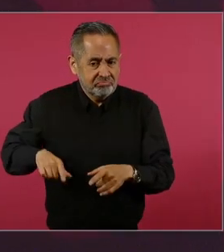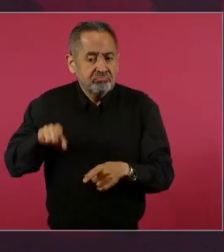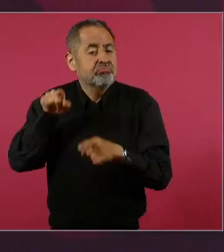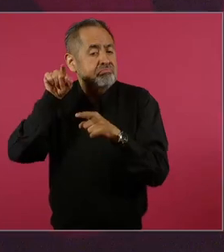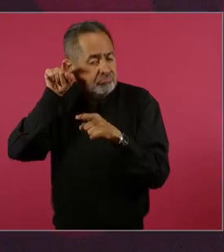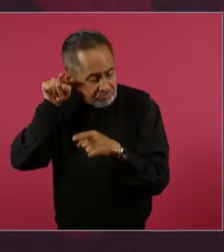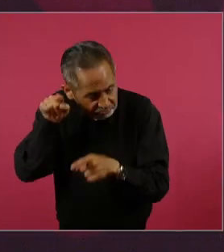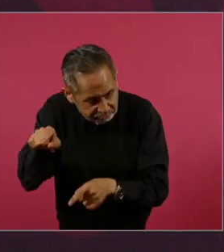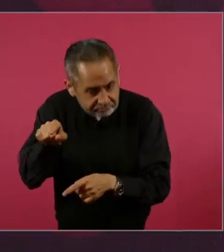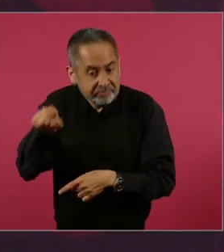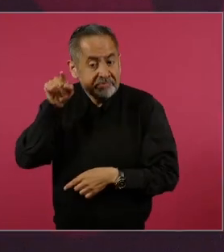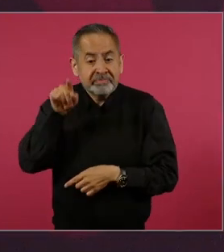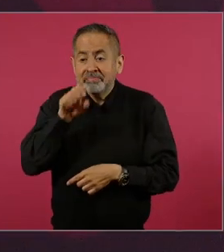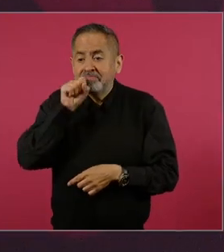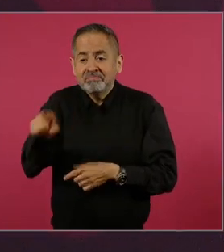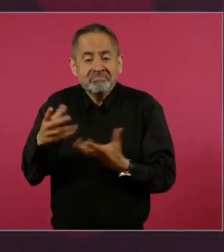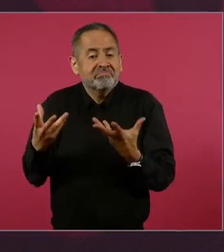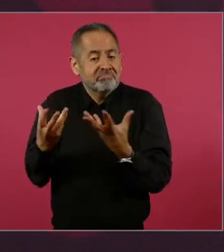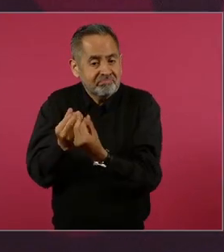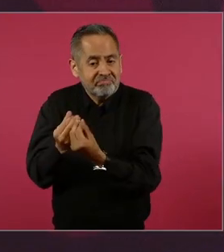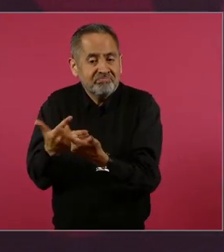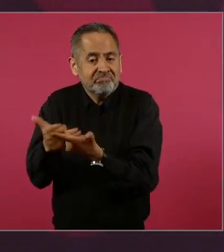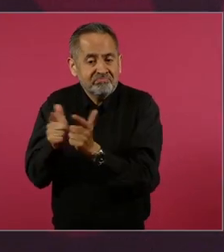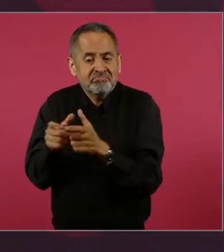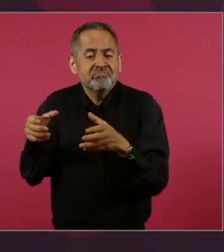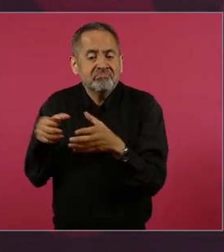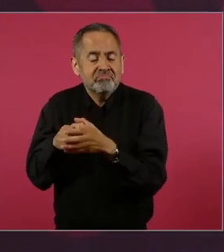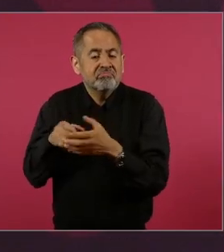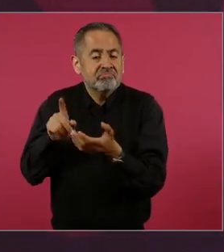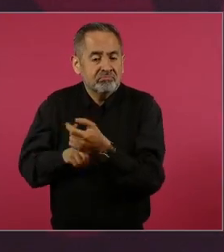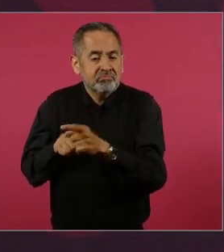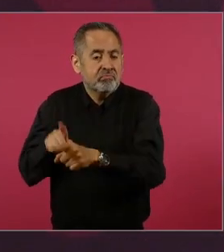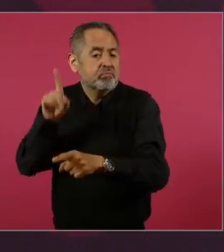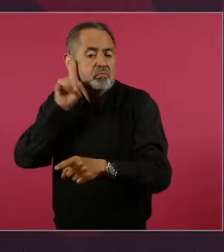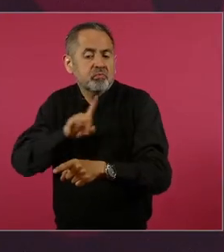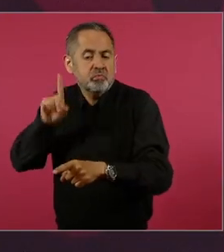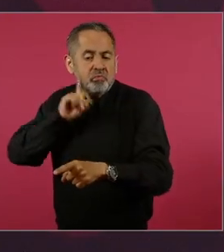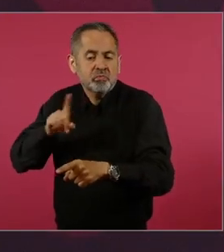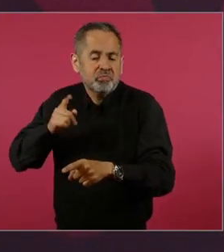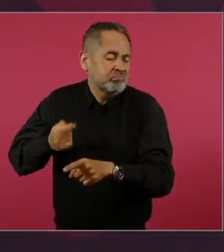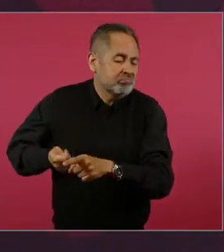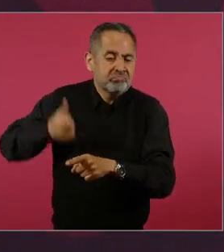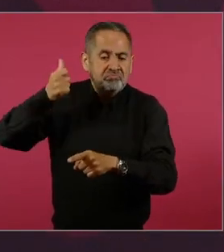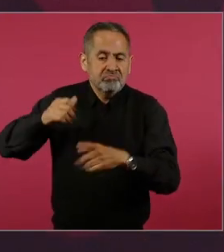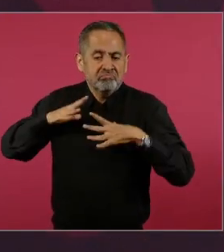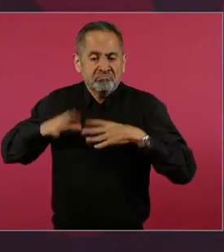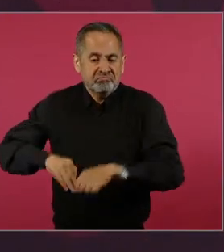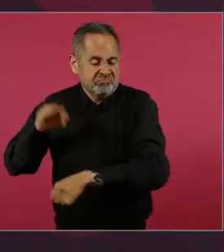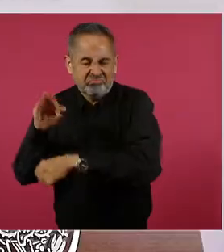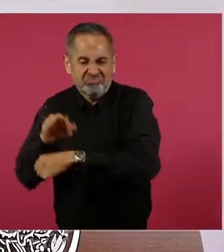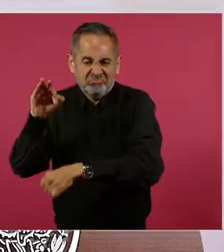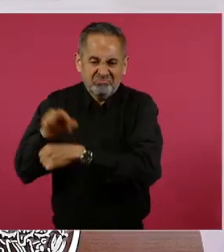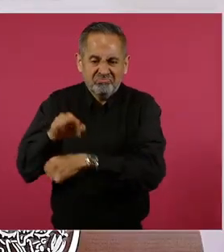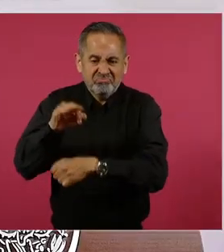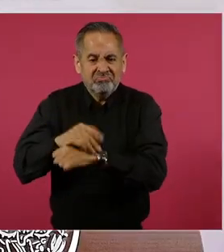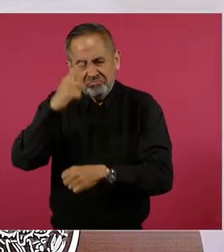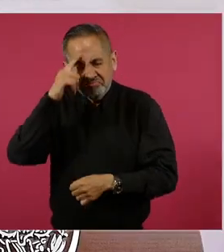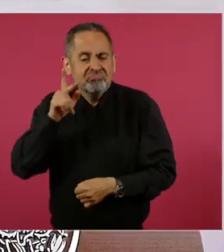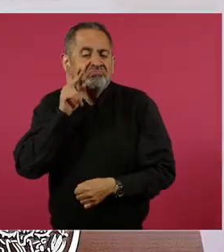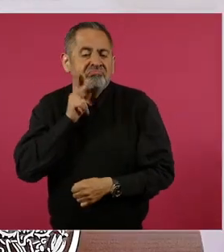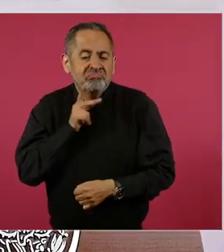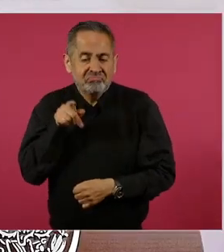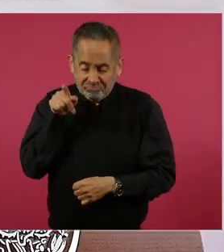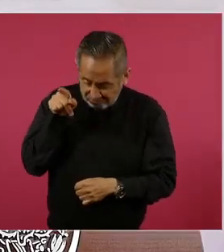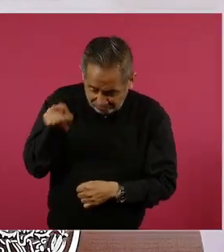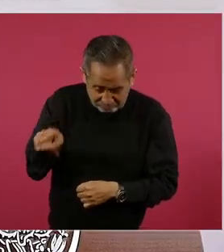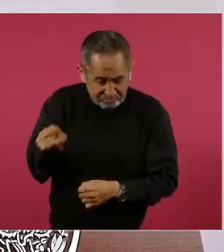formar parte de las mujeres que defendieron el petróleo,